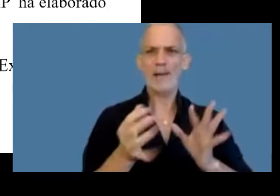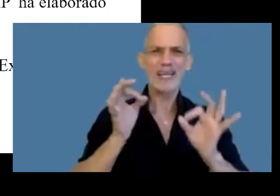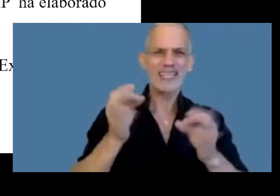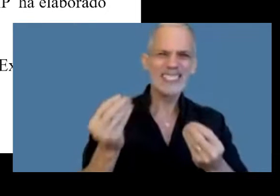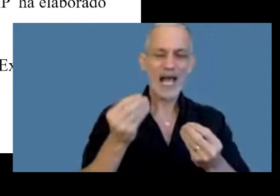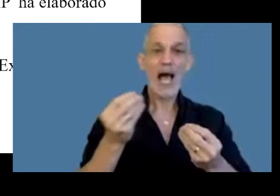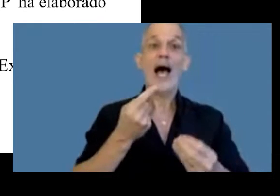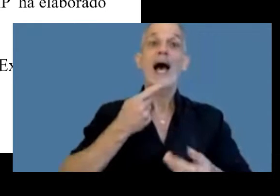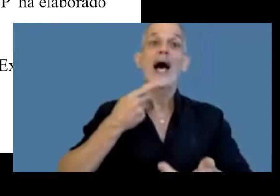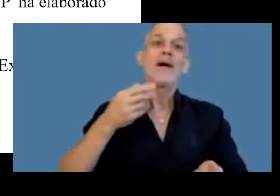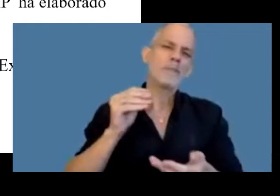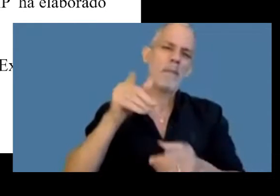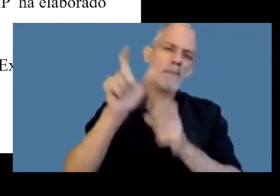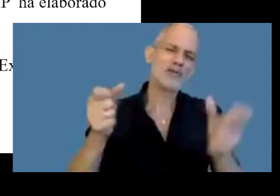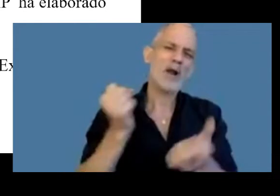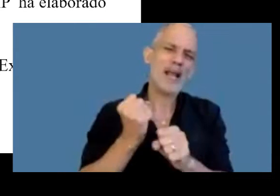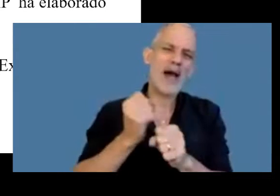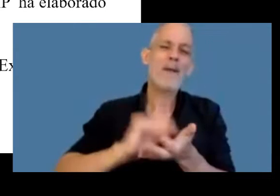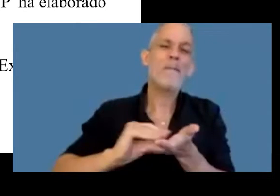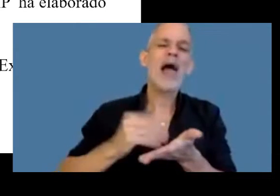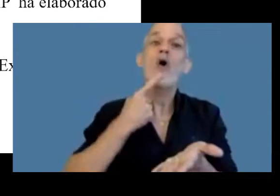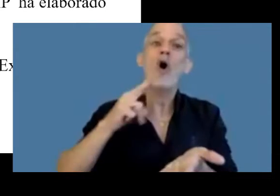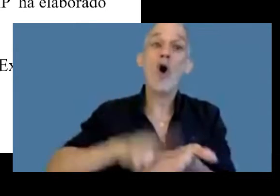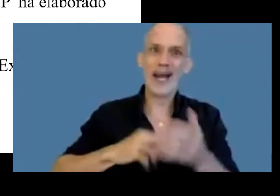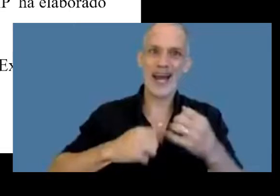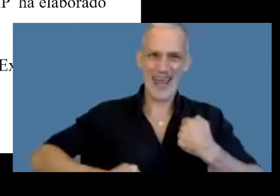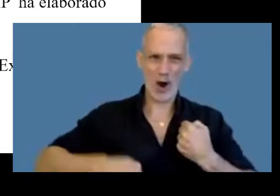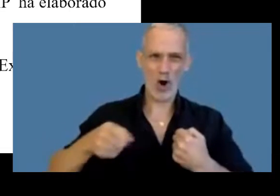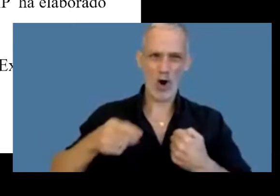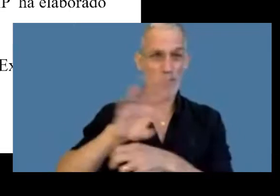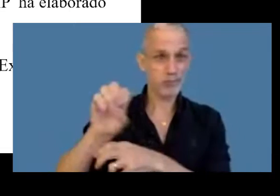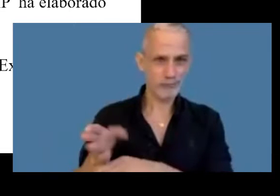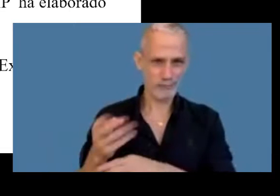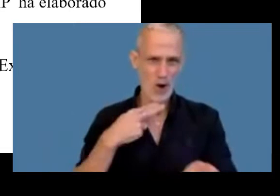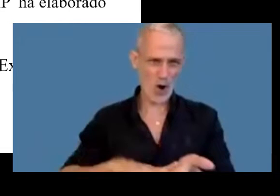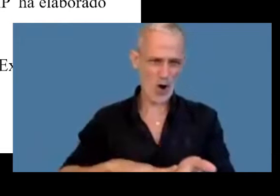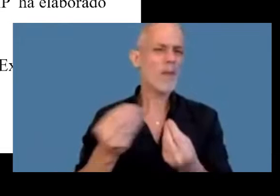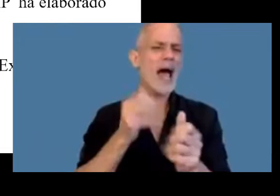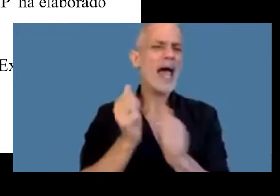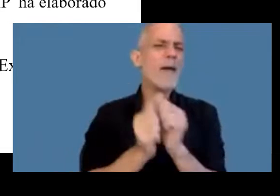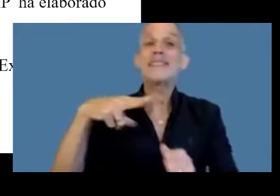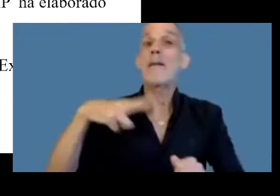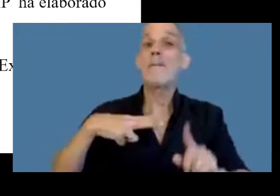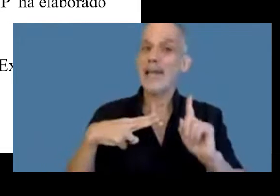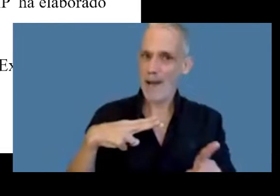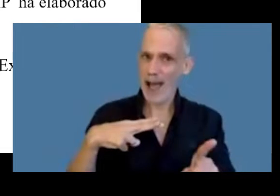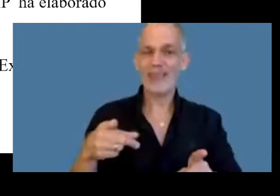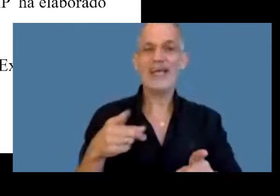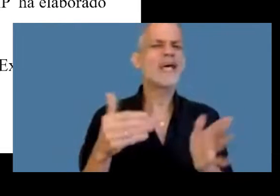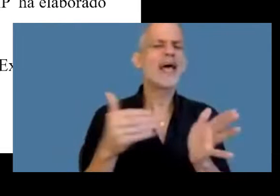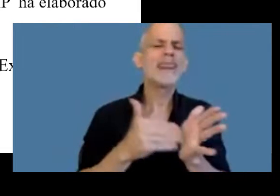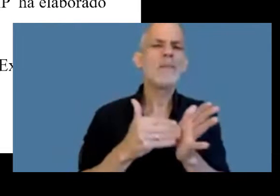postales y el indicio se va a determinar especialmente para empresas privadas de acuerdo al tipo